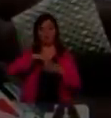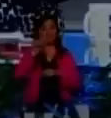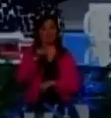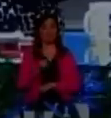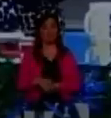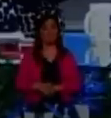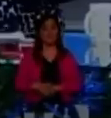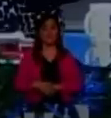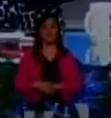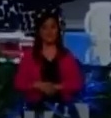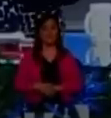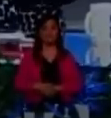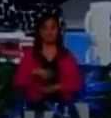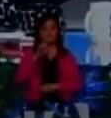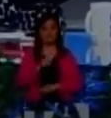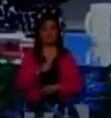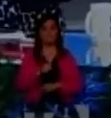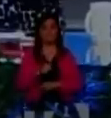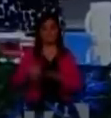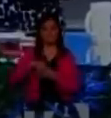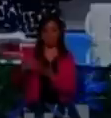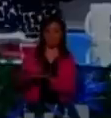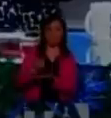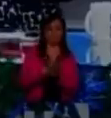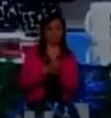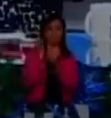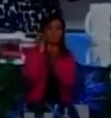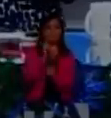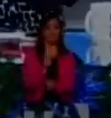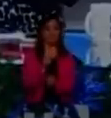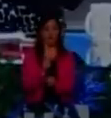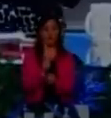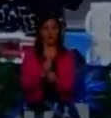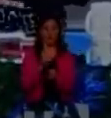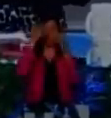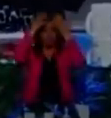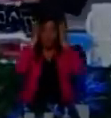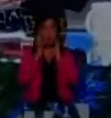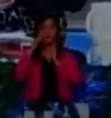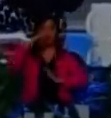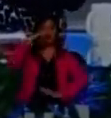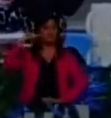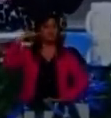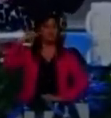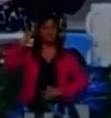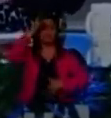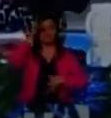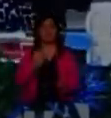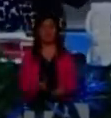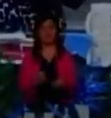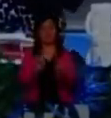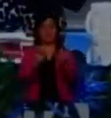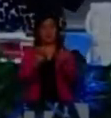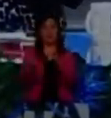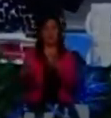peluquitas. Claro que sí, vamos a conseguir esos fondos por esta fundación que entrega pelucas a niños y niñas con cáncer para